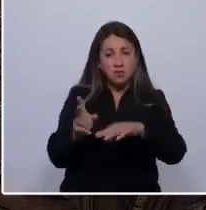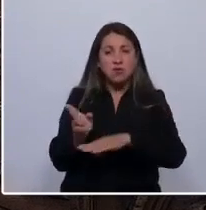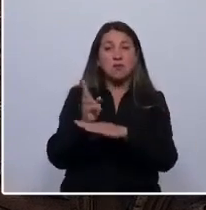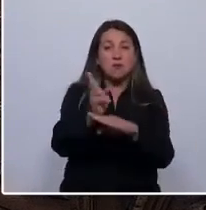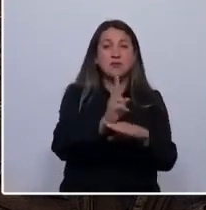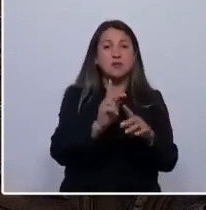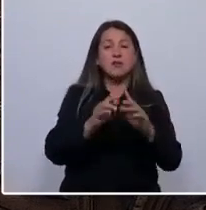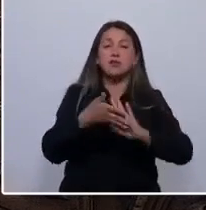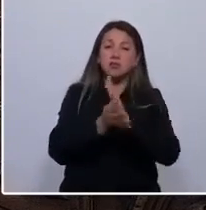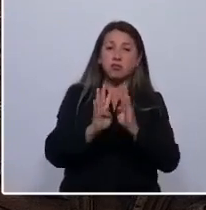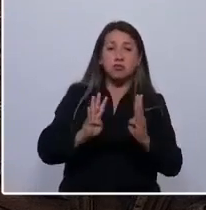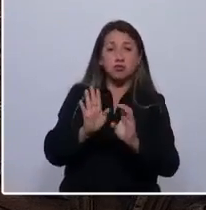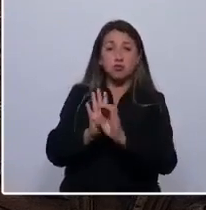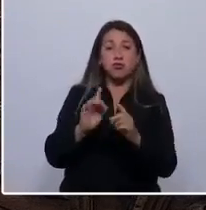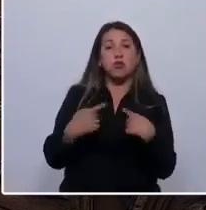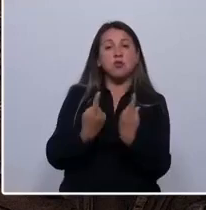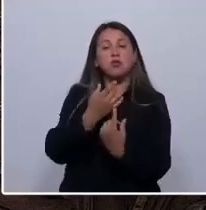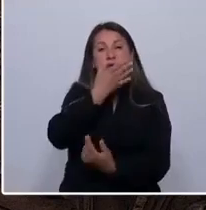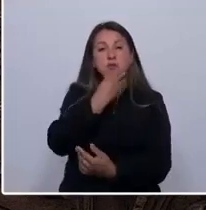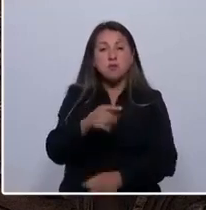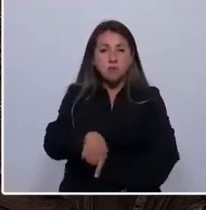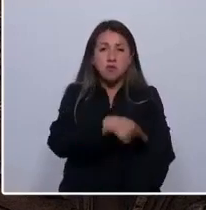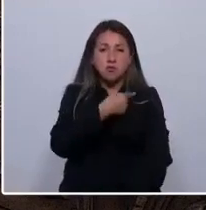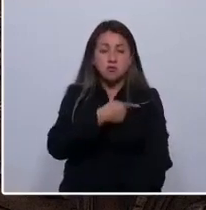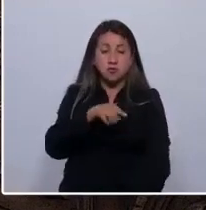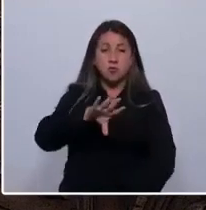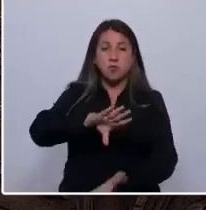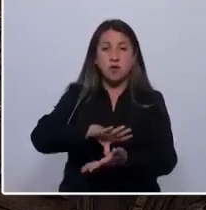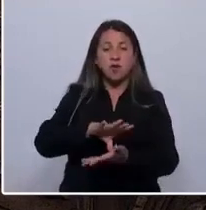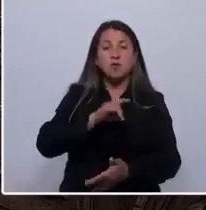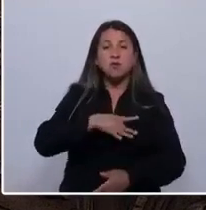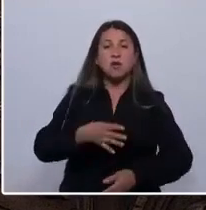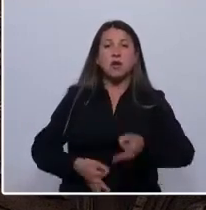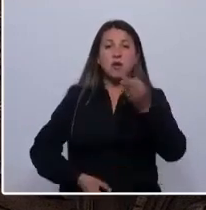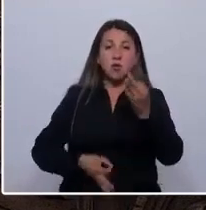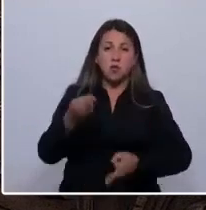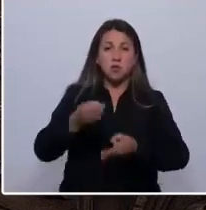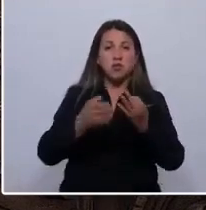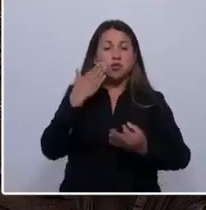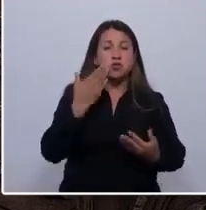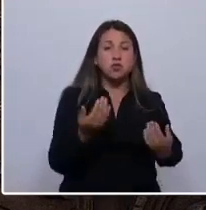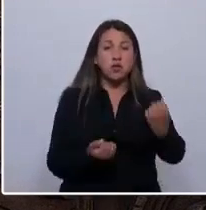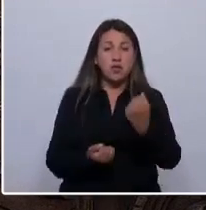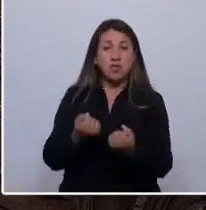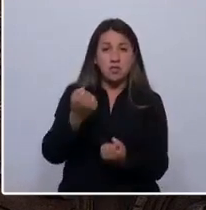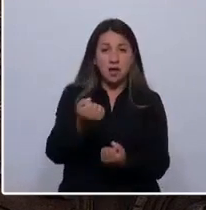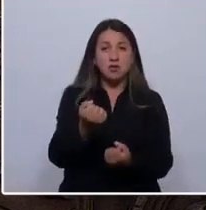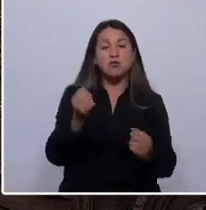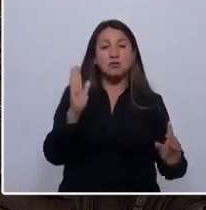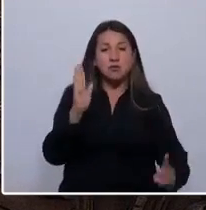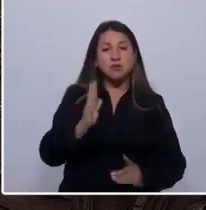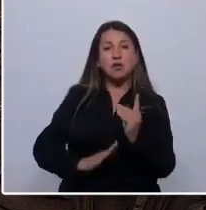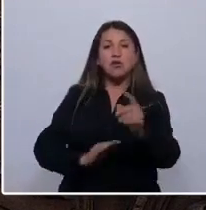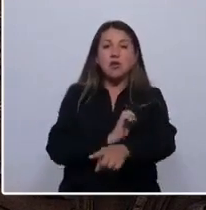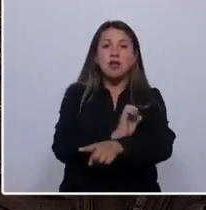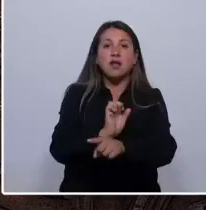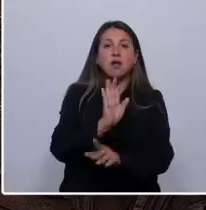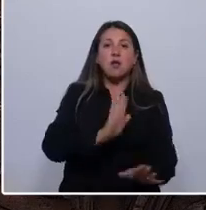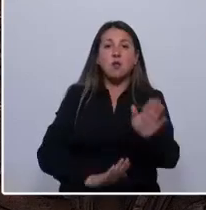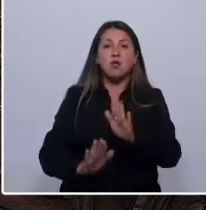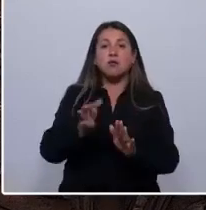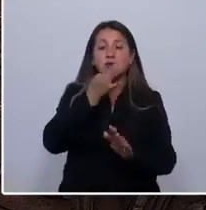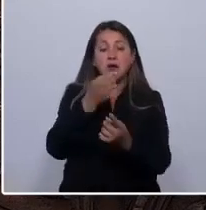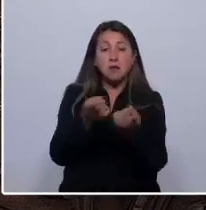a lo largo de todo nuestro hermoso país. Por un Chile justo, solidario, por un desarrollo sustentable,